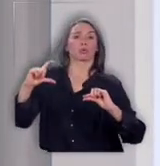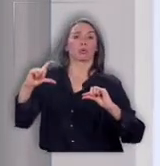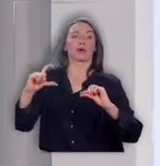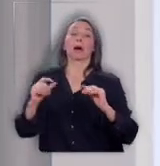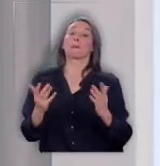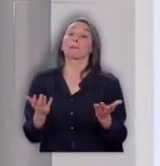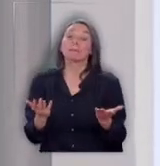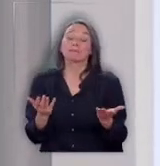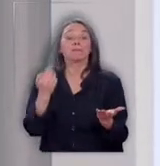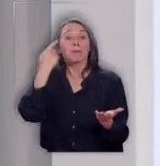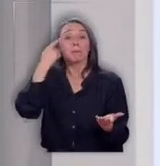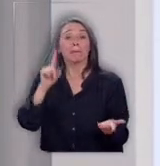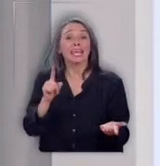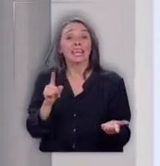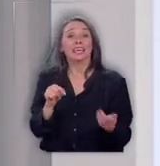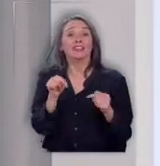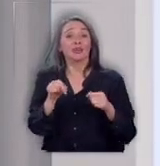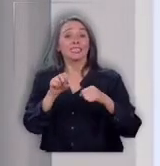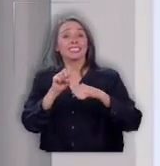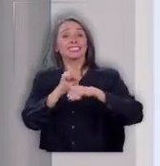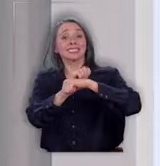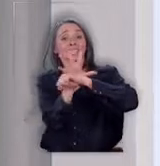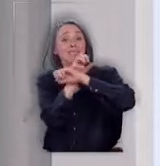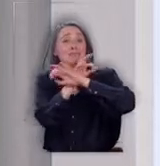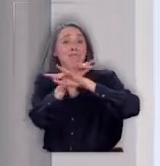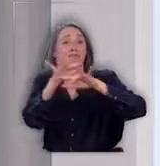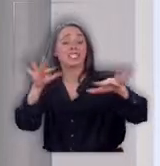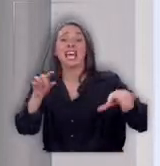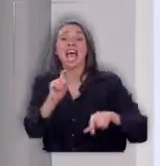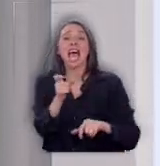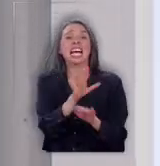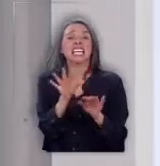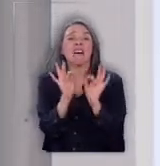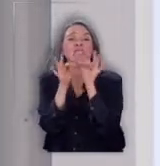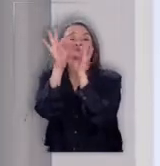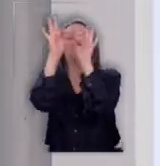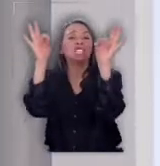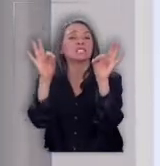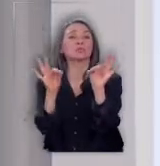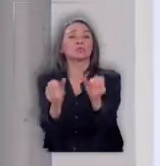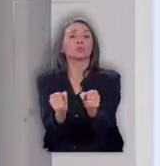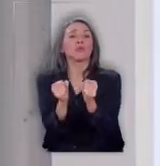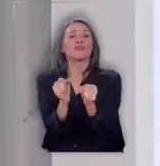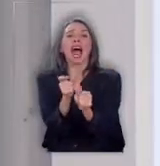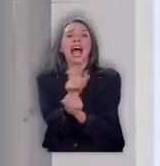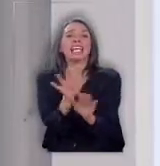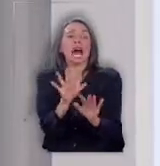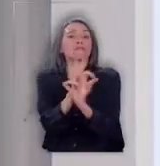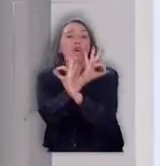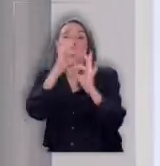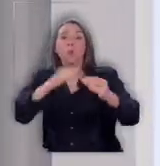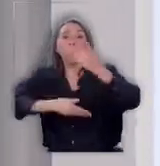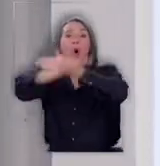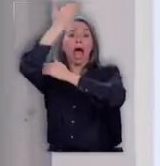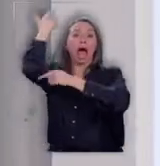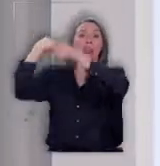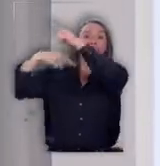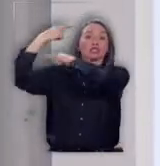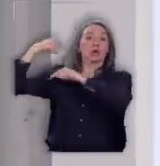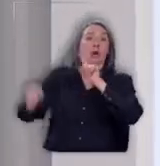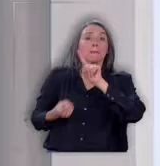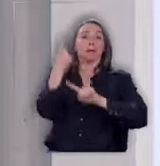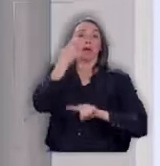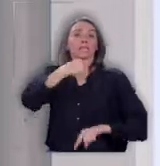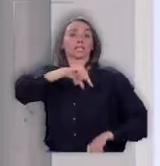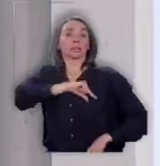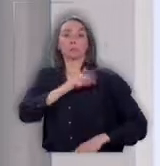la gravedad de de esta pandemia y la gravedad de este virus es una situación sin precedentes lo que ocurrió en